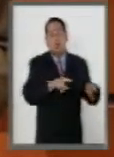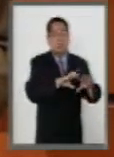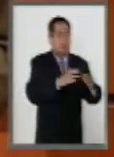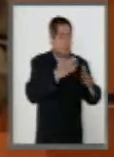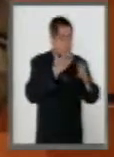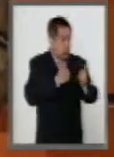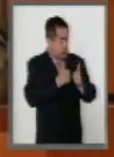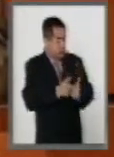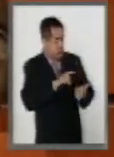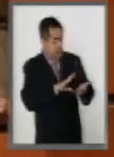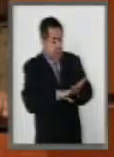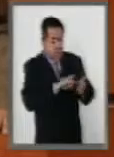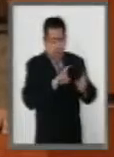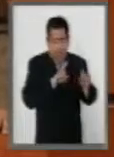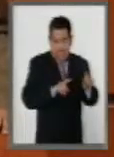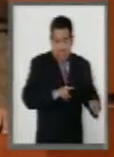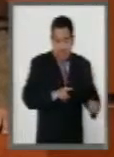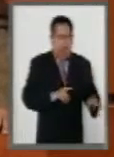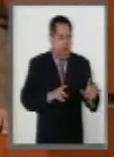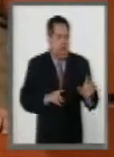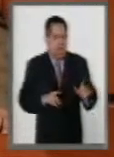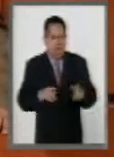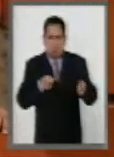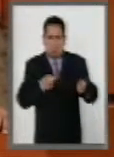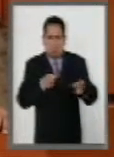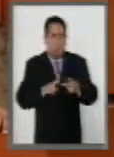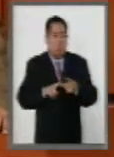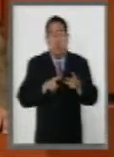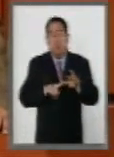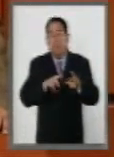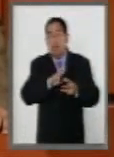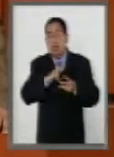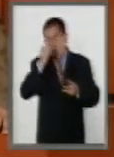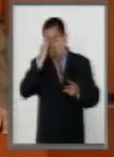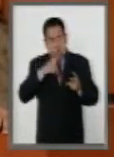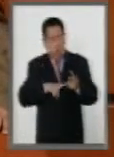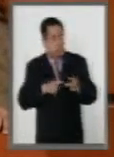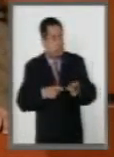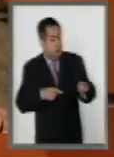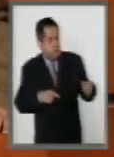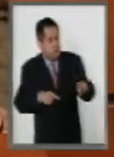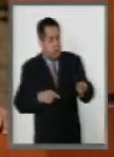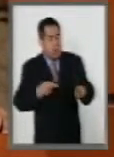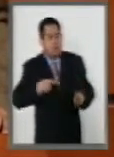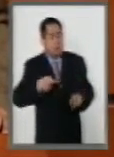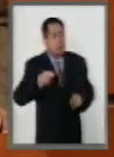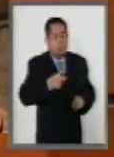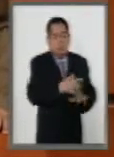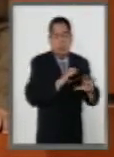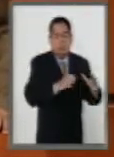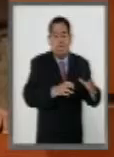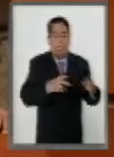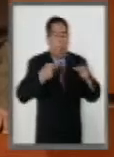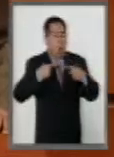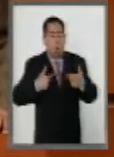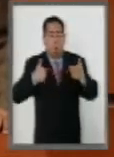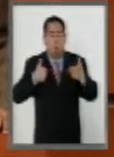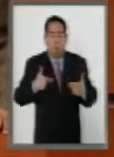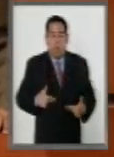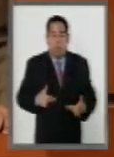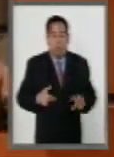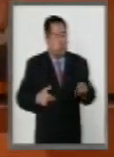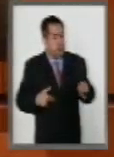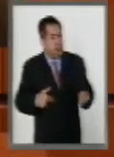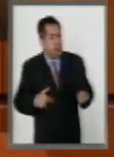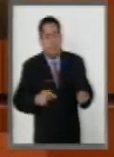su libertad. Reconoce a las personas privadas de la libertad como lo que son, seres humanos,